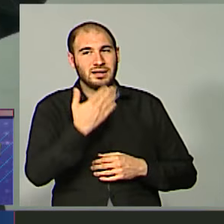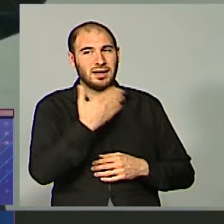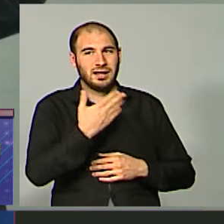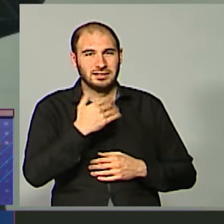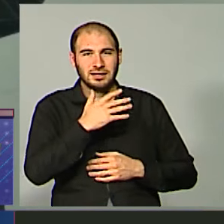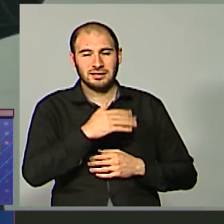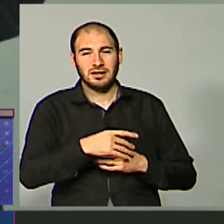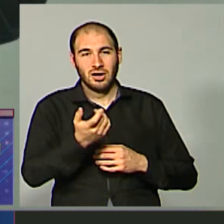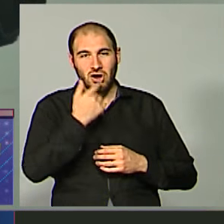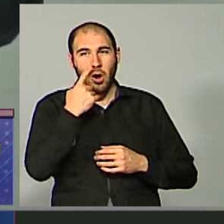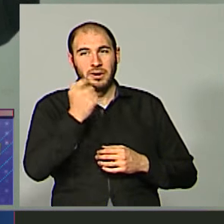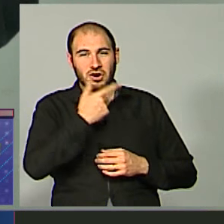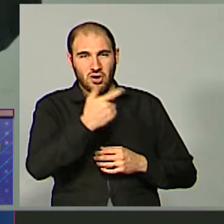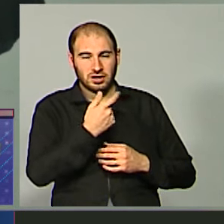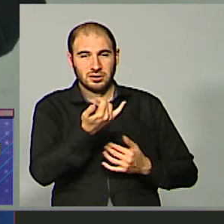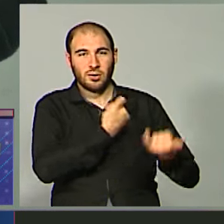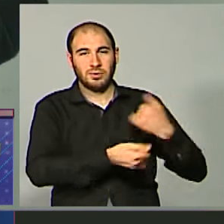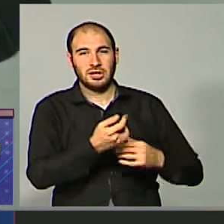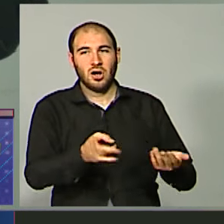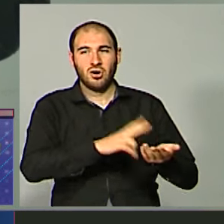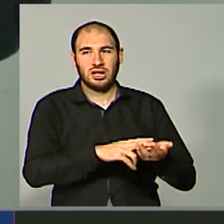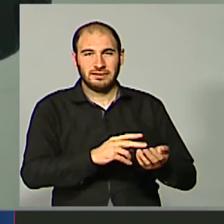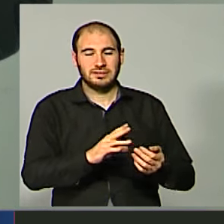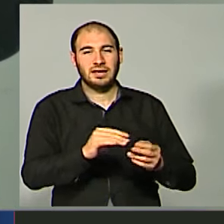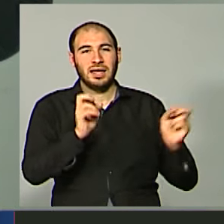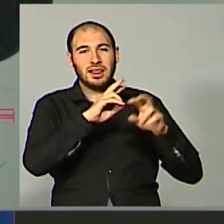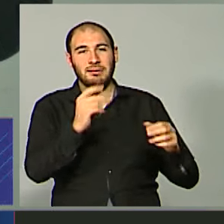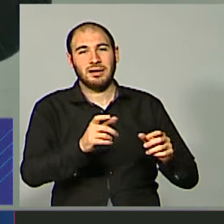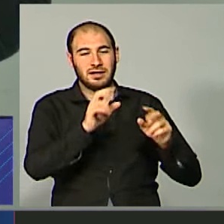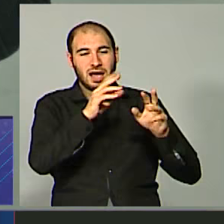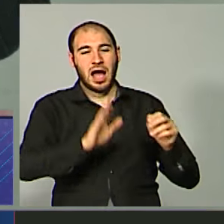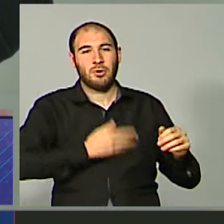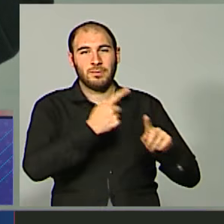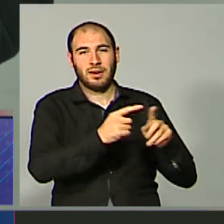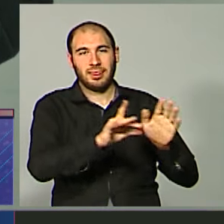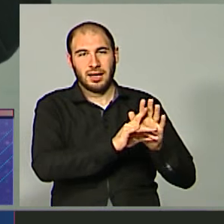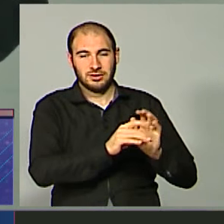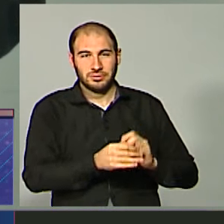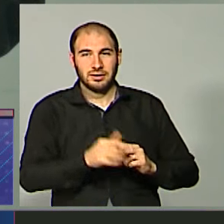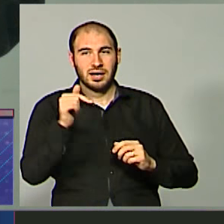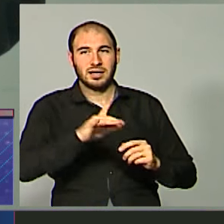gracias, Jorge. Bueno, pasaba Jorge Fernández Rojas con una nueva edición de lo que son las columnas Amor por el Dato